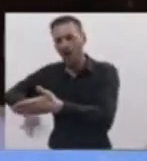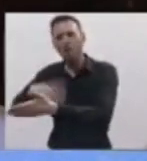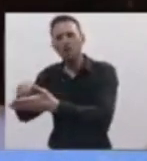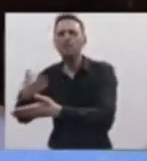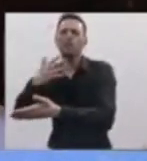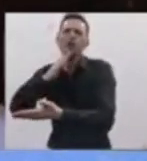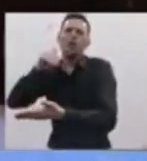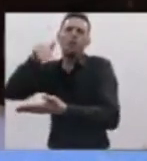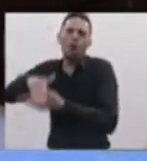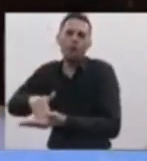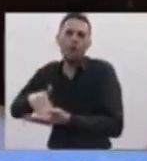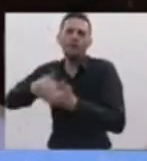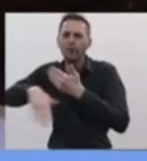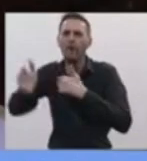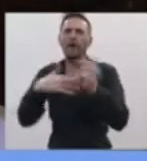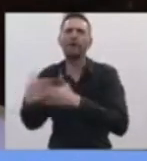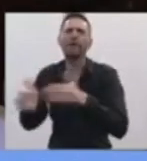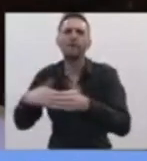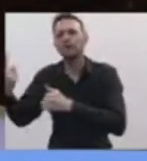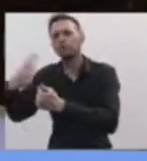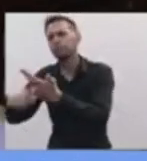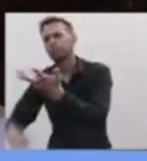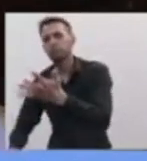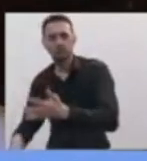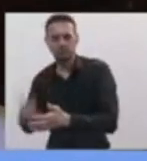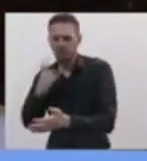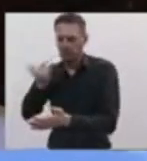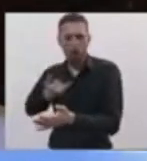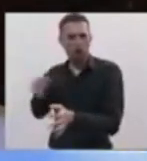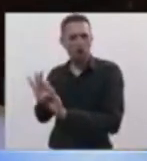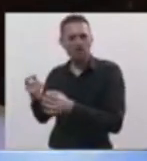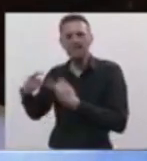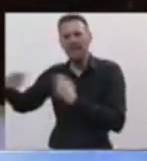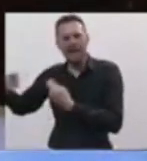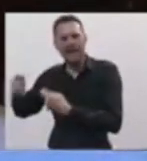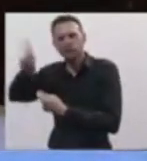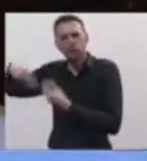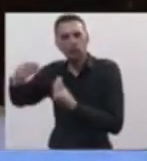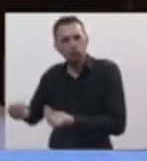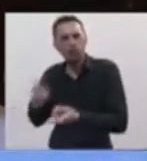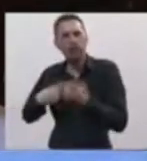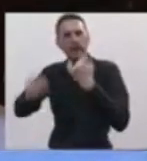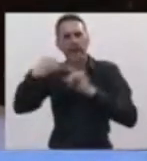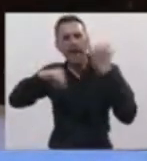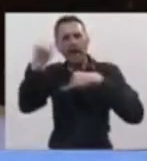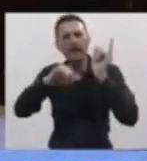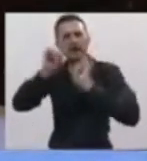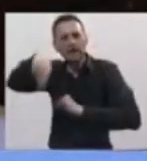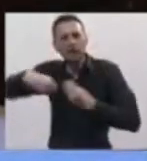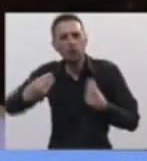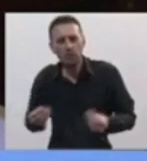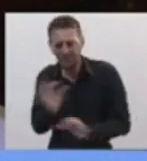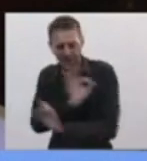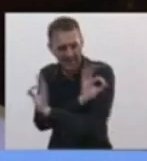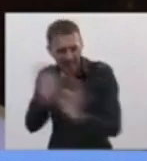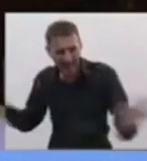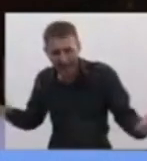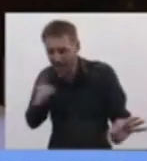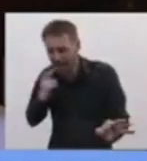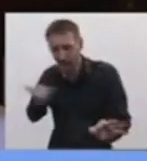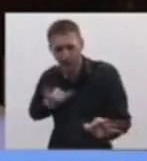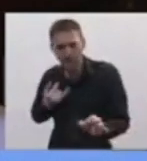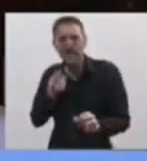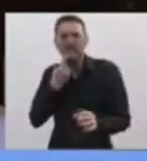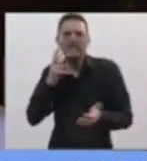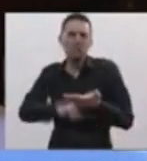obras etcétera no dice dónde sale no dice si vamos a bajar otros gastos y vamos a financiar lo de otra manera si vamos a subir